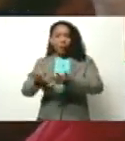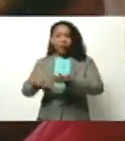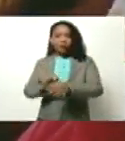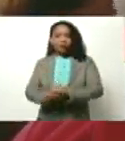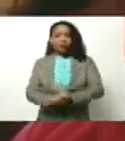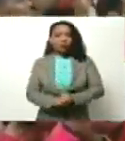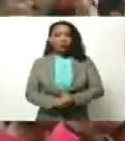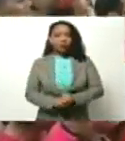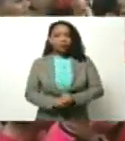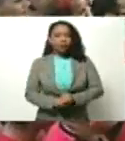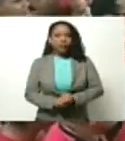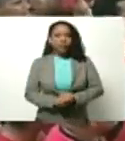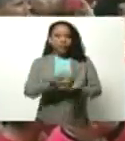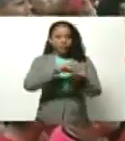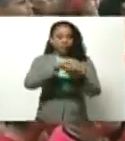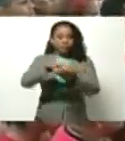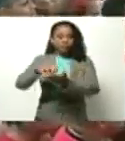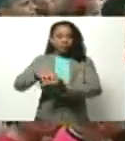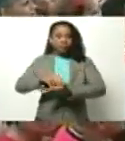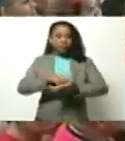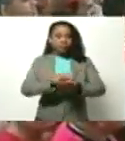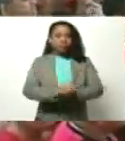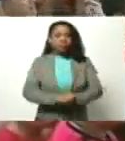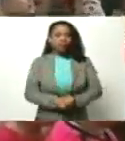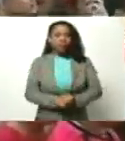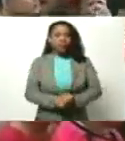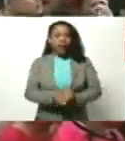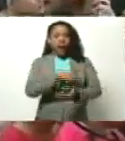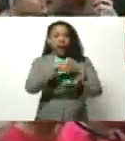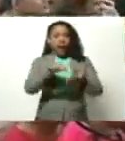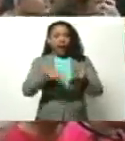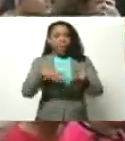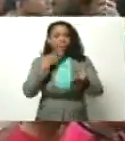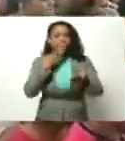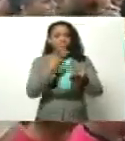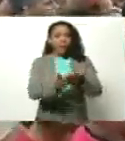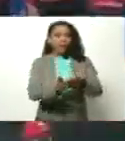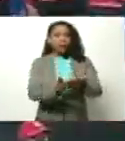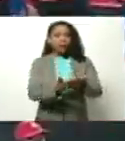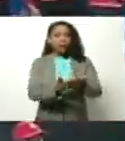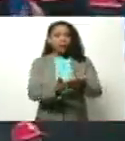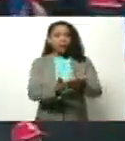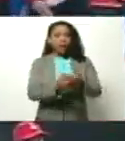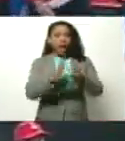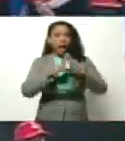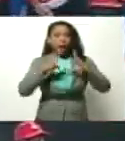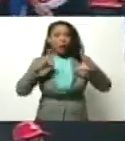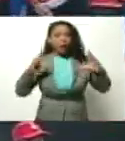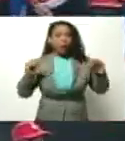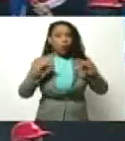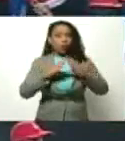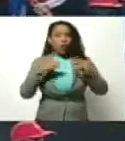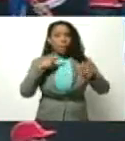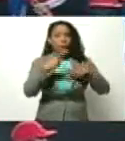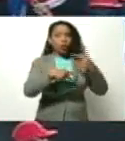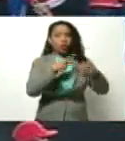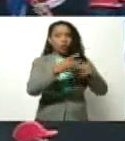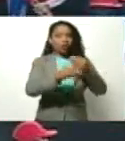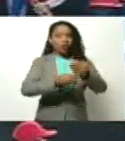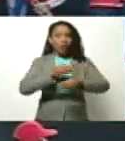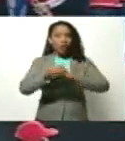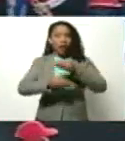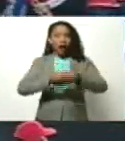y estadales le hemos pedido a todos que el proceso sea